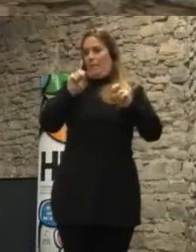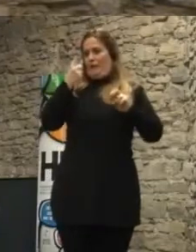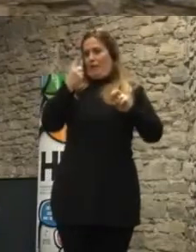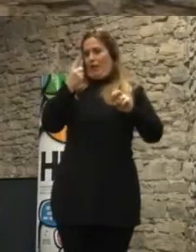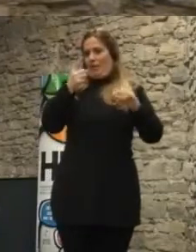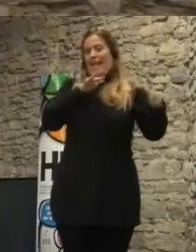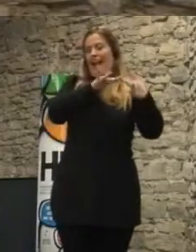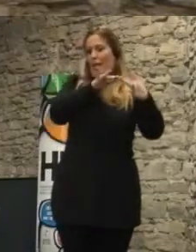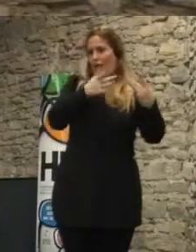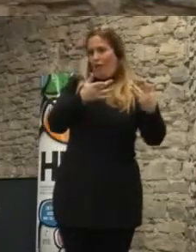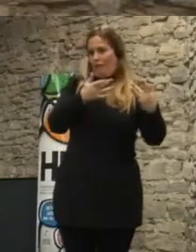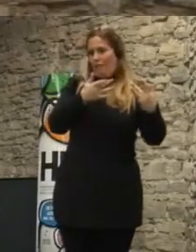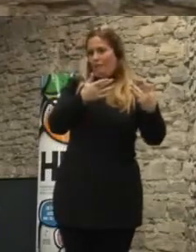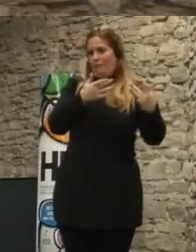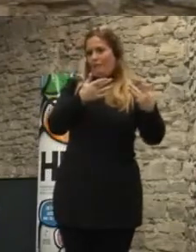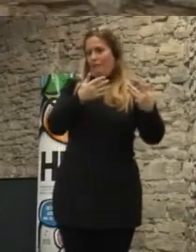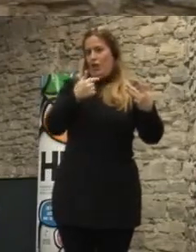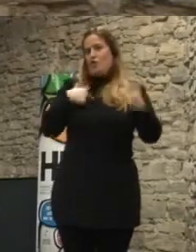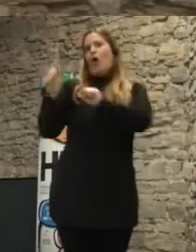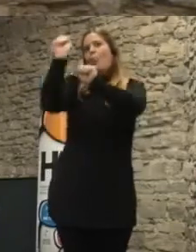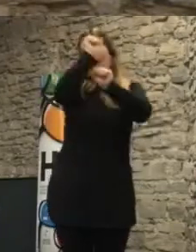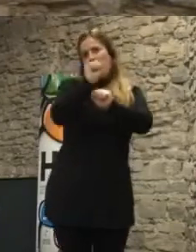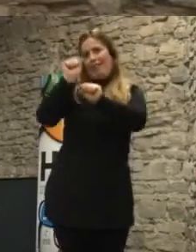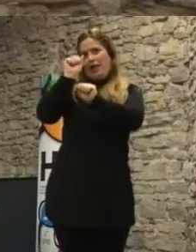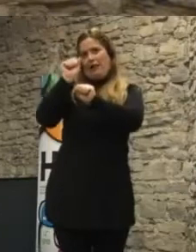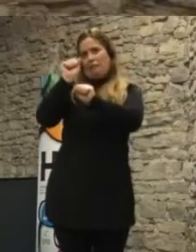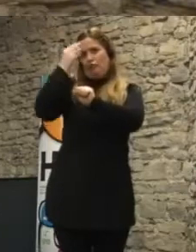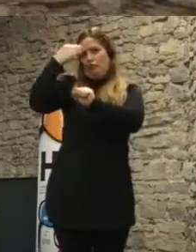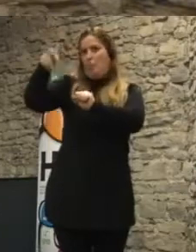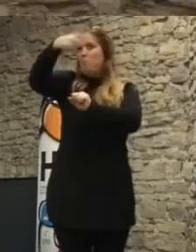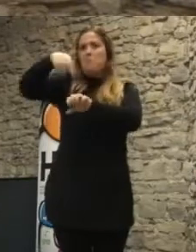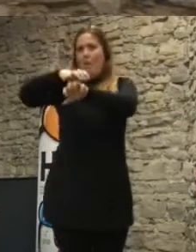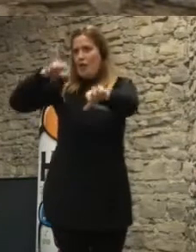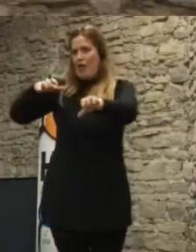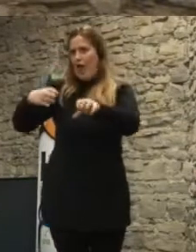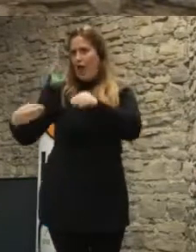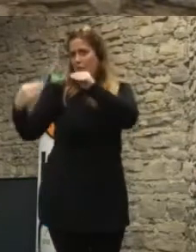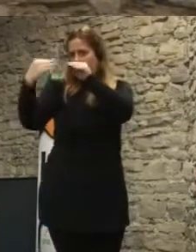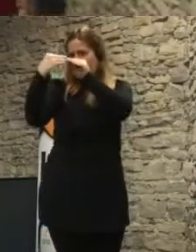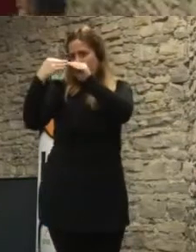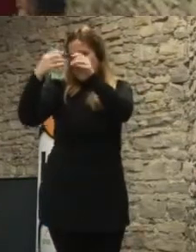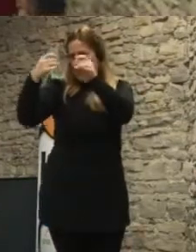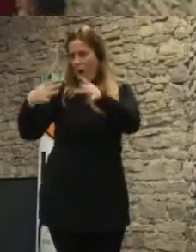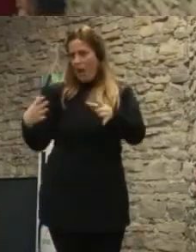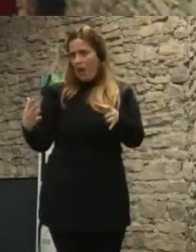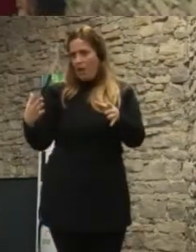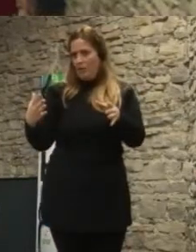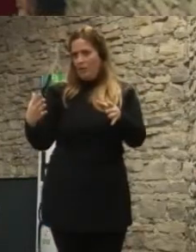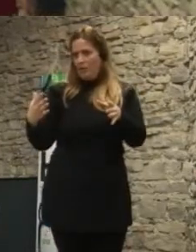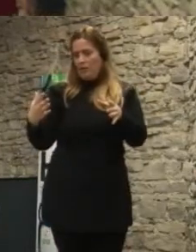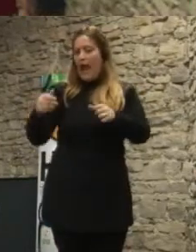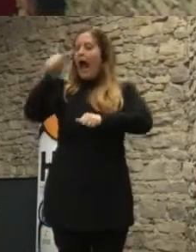yo defenderé, como supongo que la mayoría de las personas que estamos aquí, la importancia y la trascendencia de